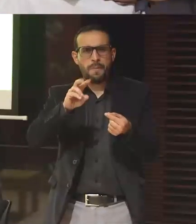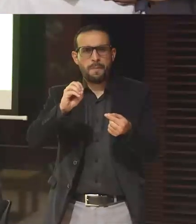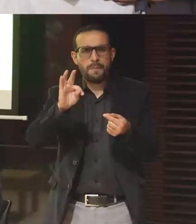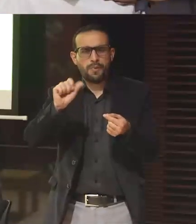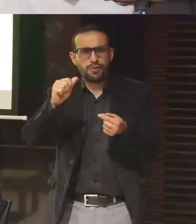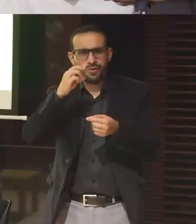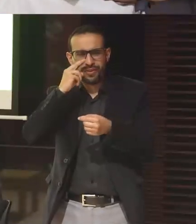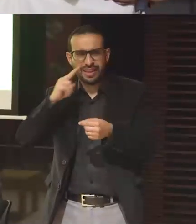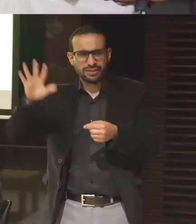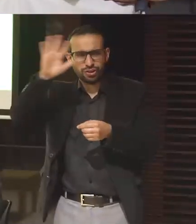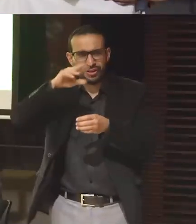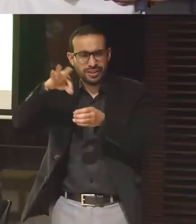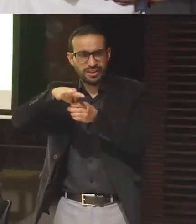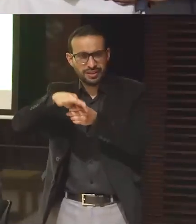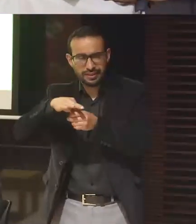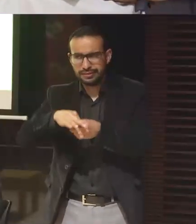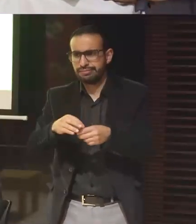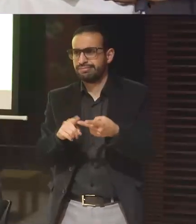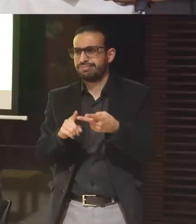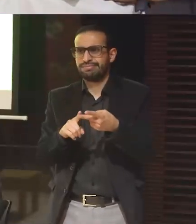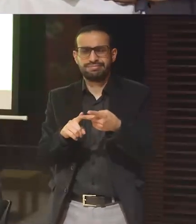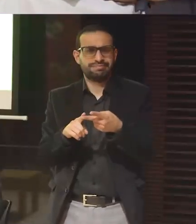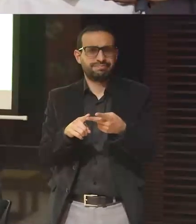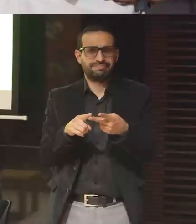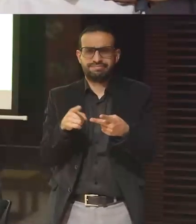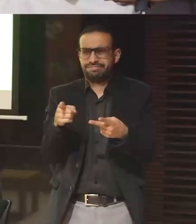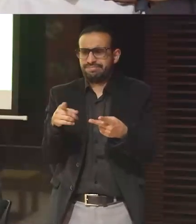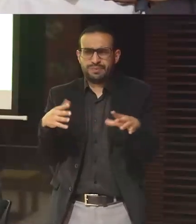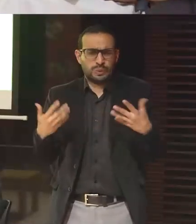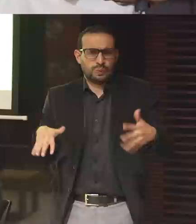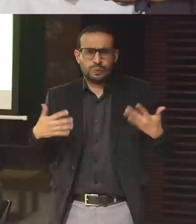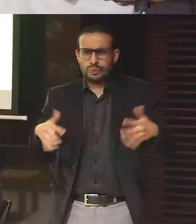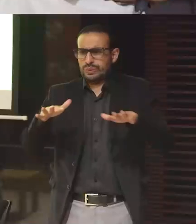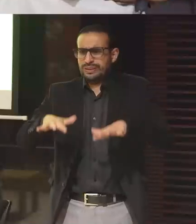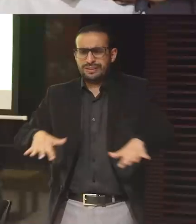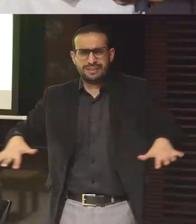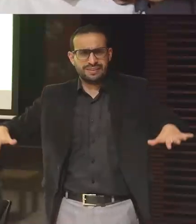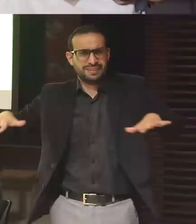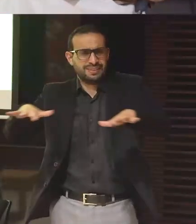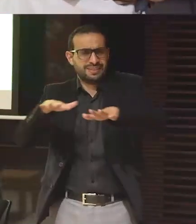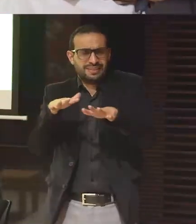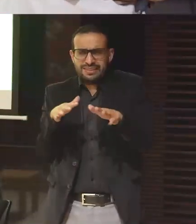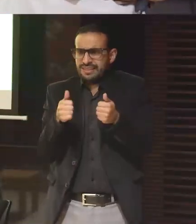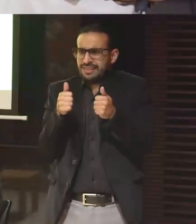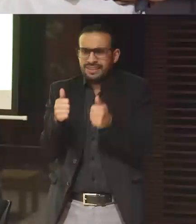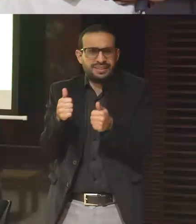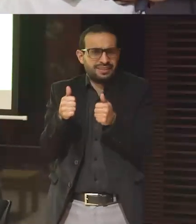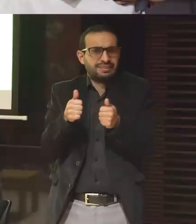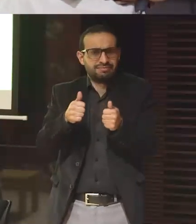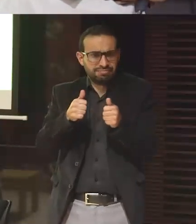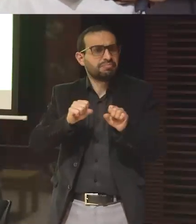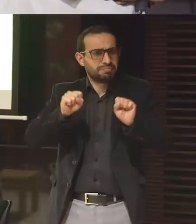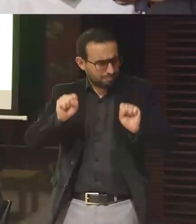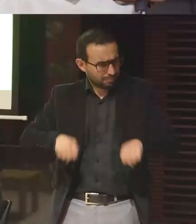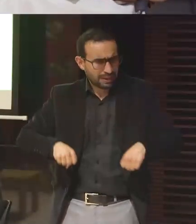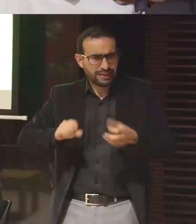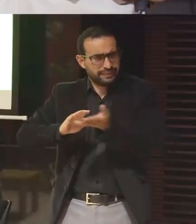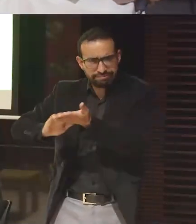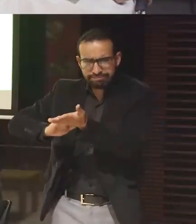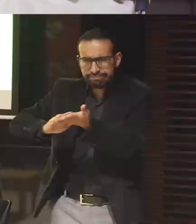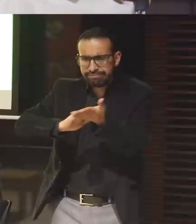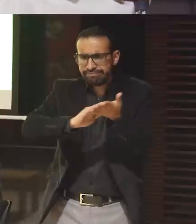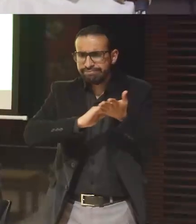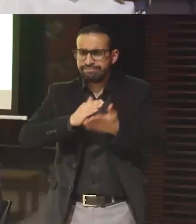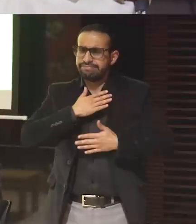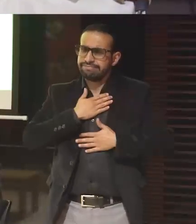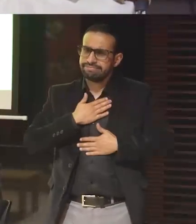calle fundacional que nos recrea y nos cuenta cómo ha sido el trasegar de Bogotá, pero además también del ejemplo de muchas generaciones que también reflejan lo que